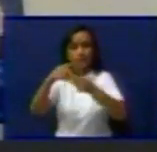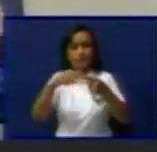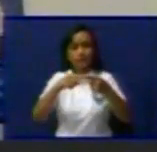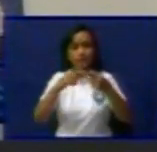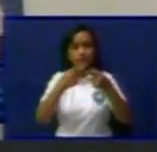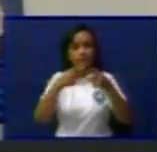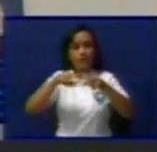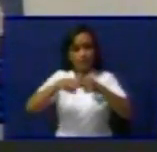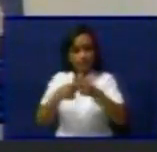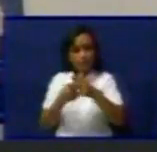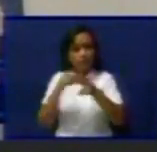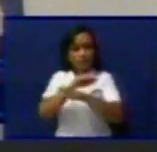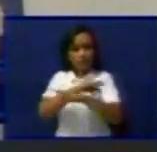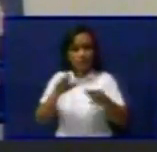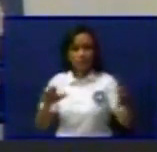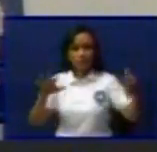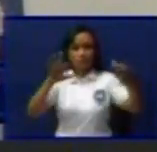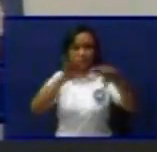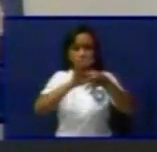obra de inicio.